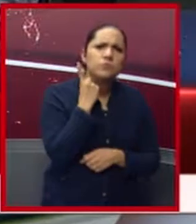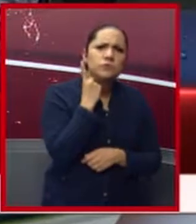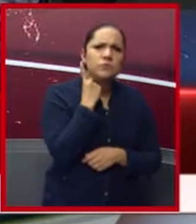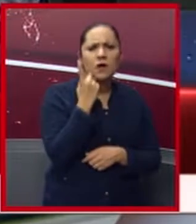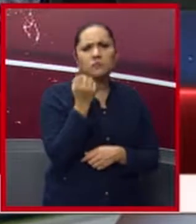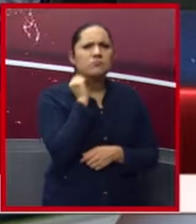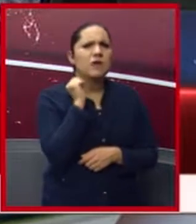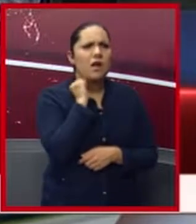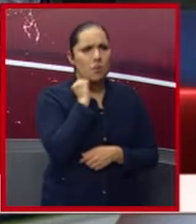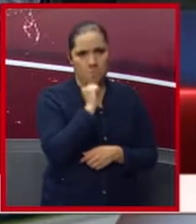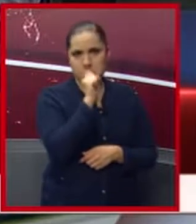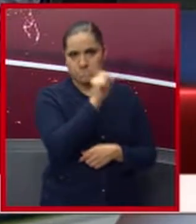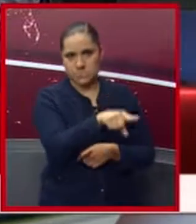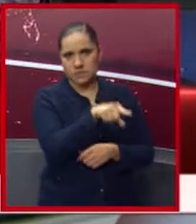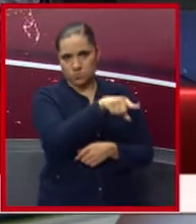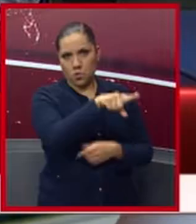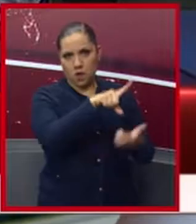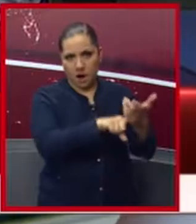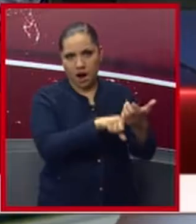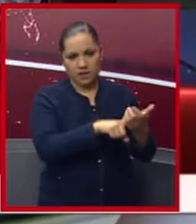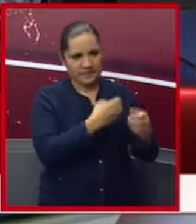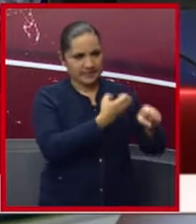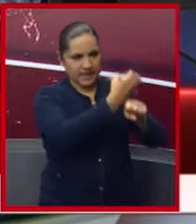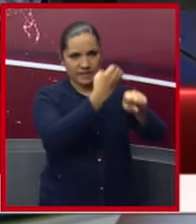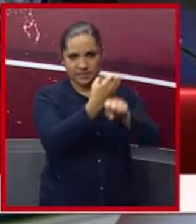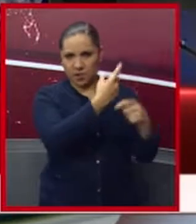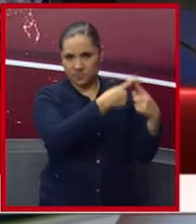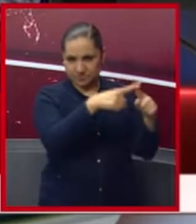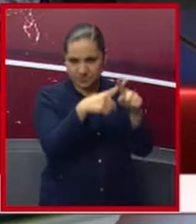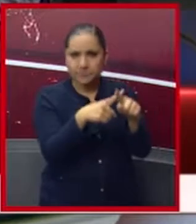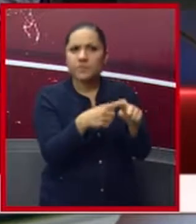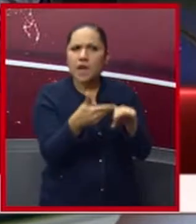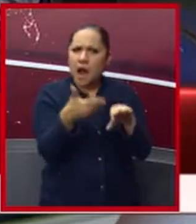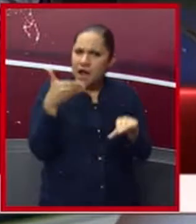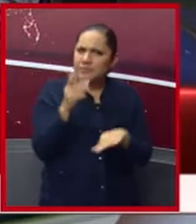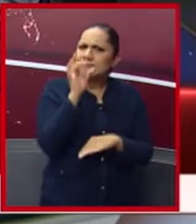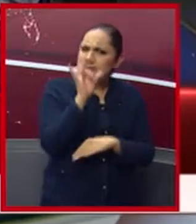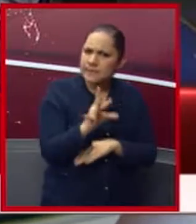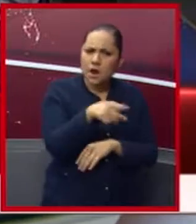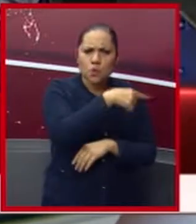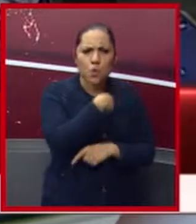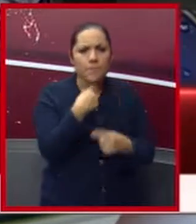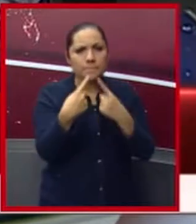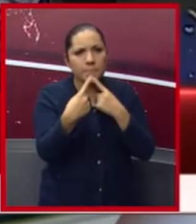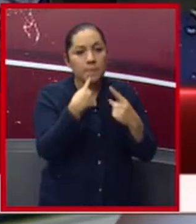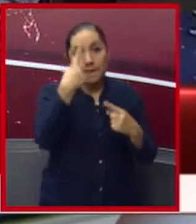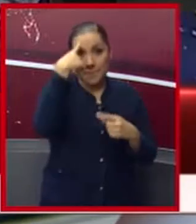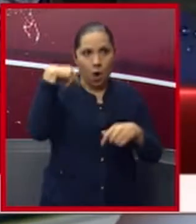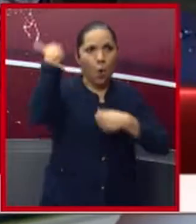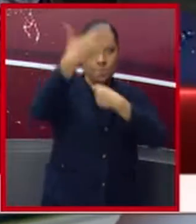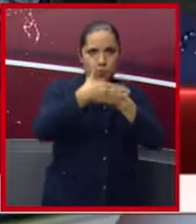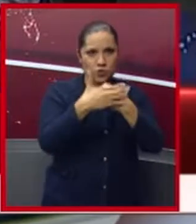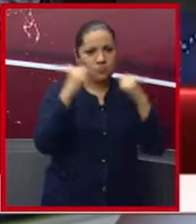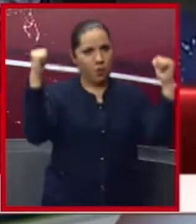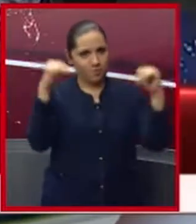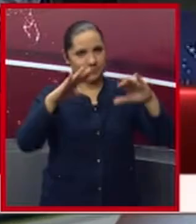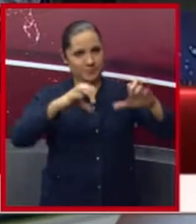quienes ya formalizamos, independientemente de la próxima reunión interparlamentaria,